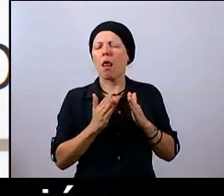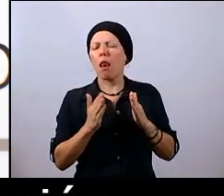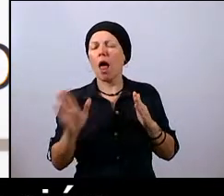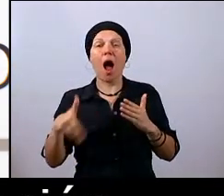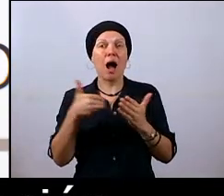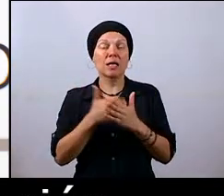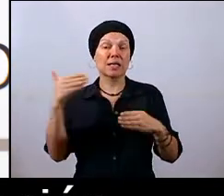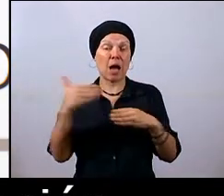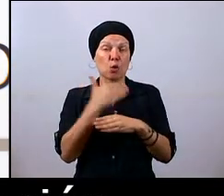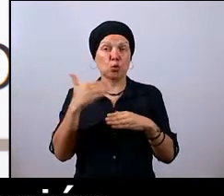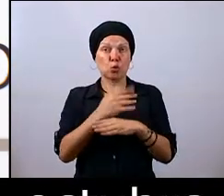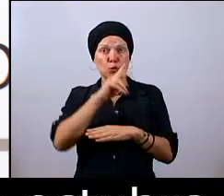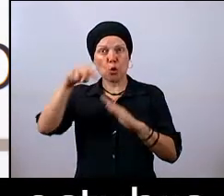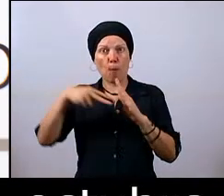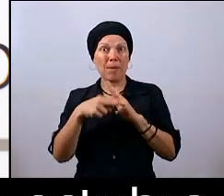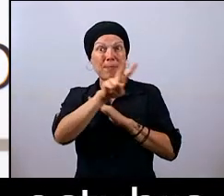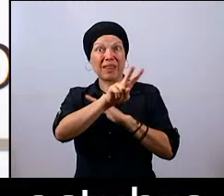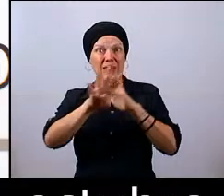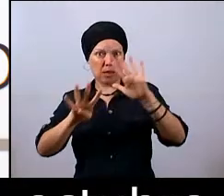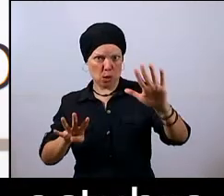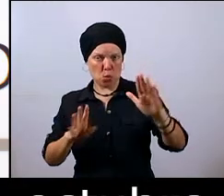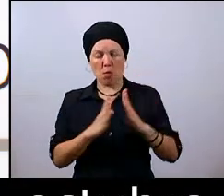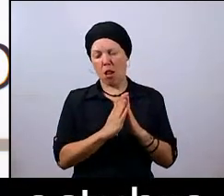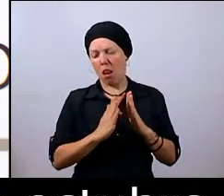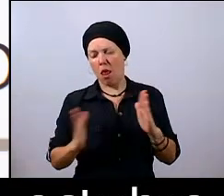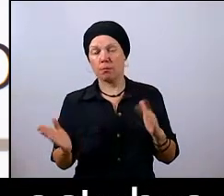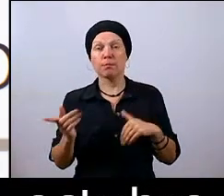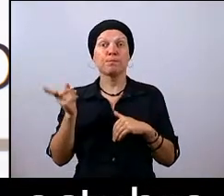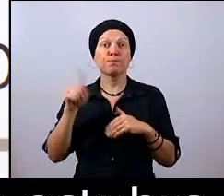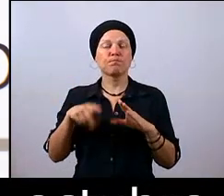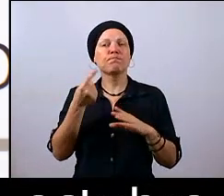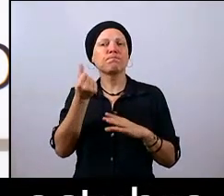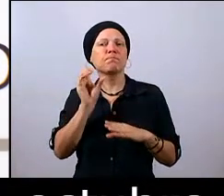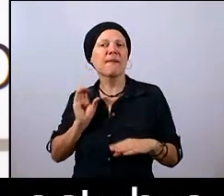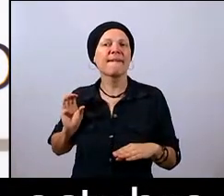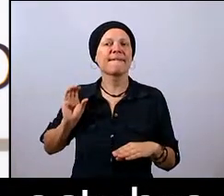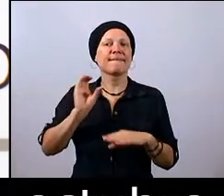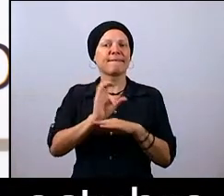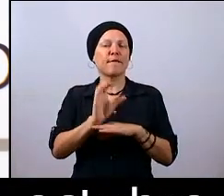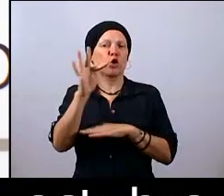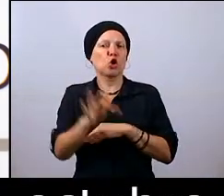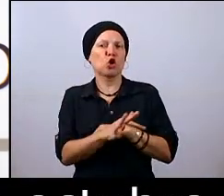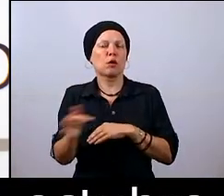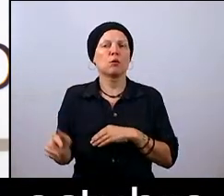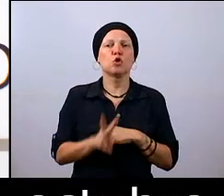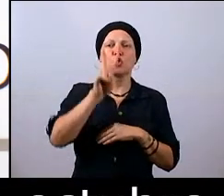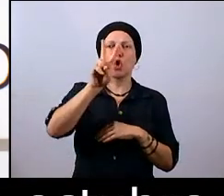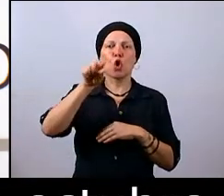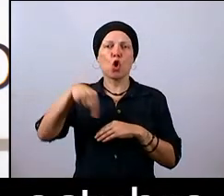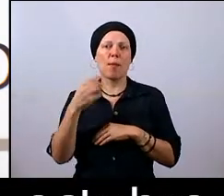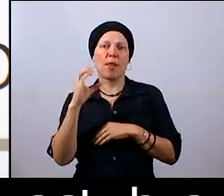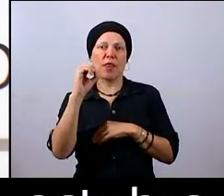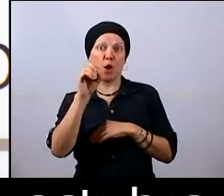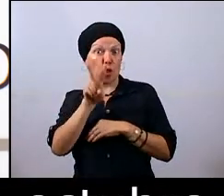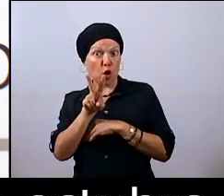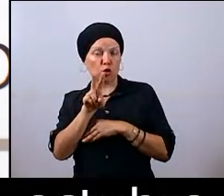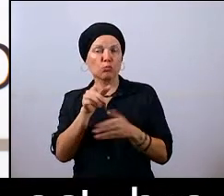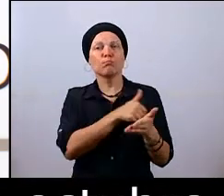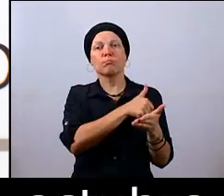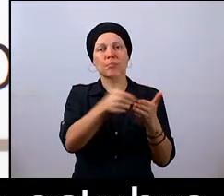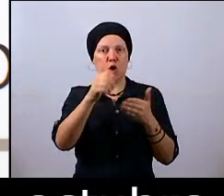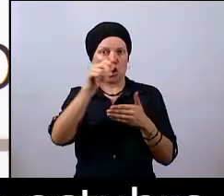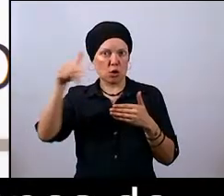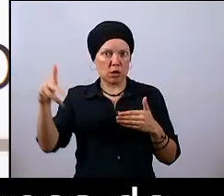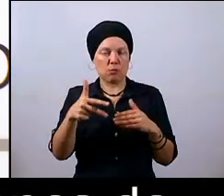octubre del año 2029 y cuenta con una dotación global de 2,02 millones